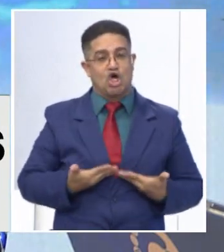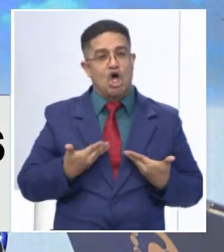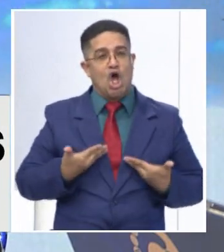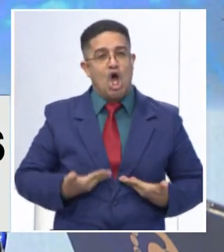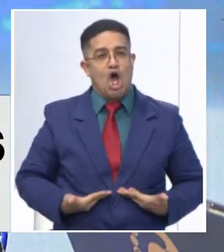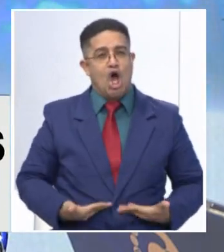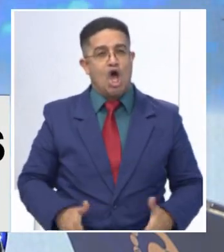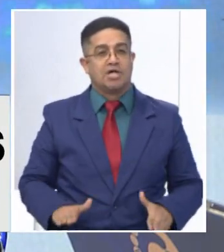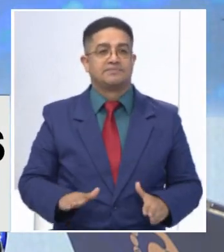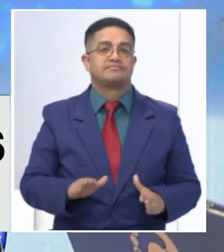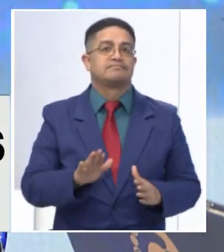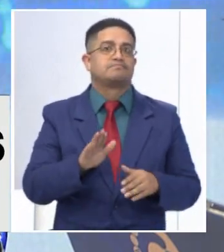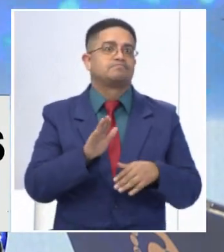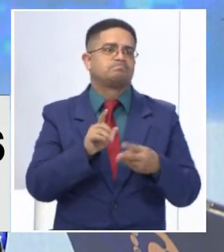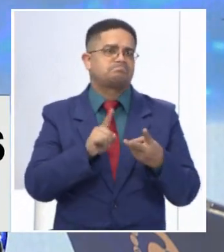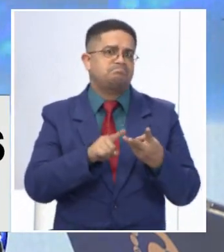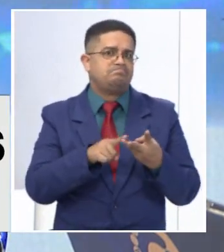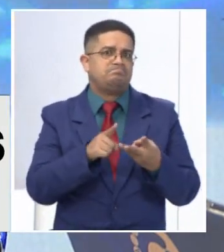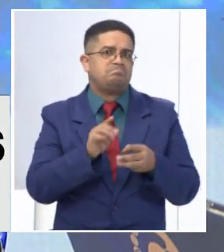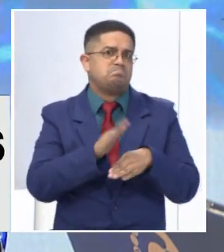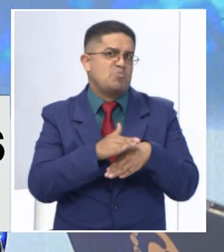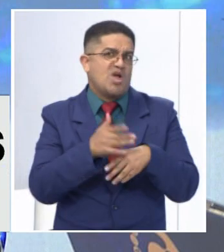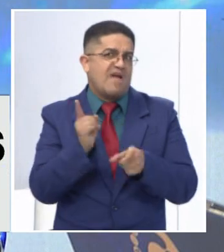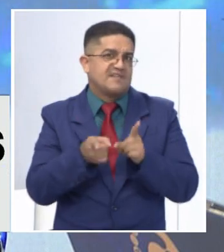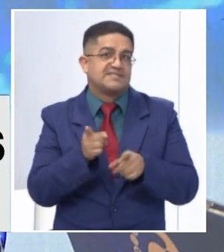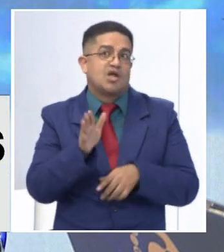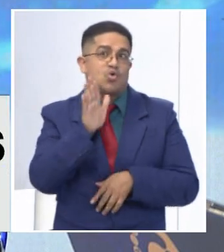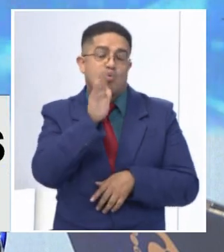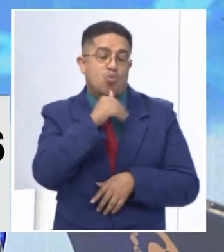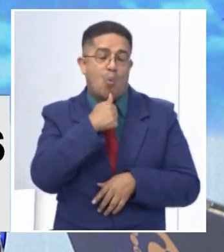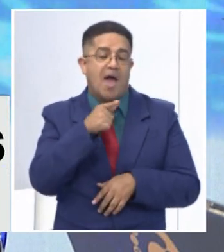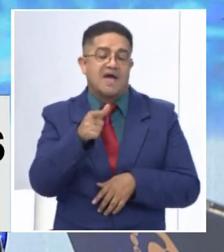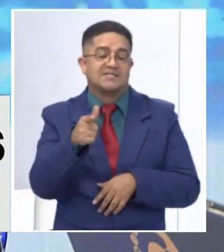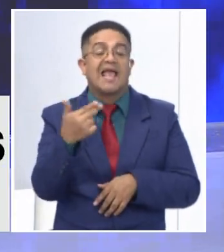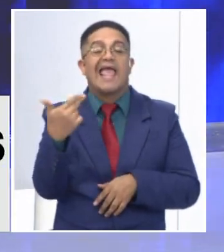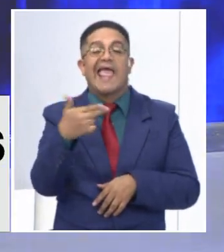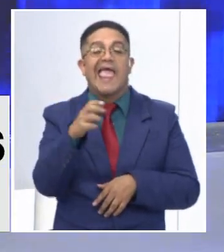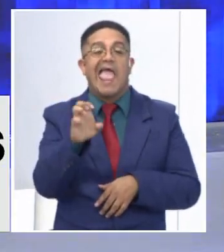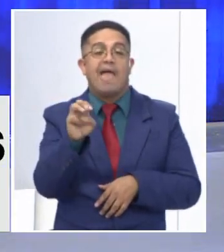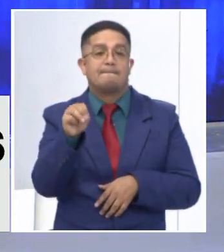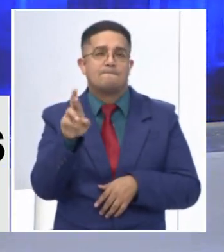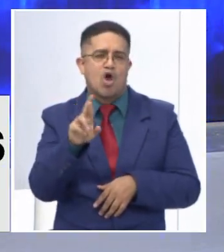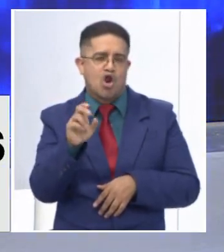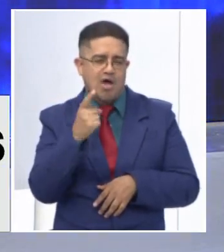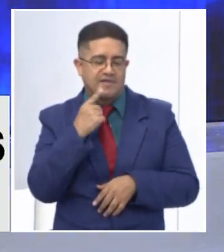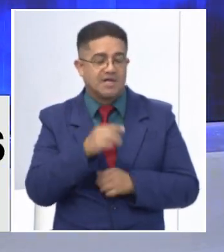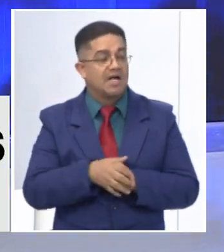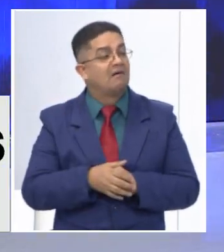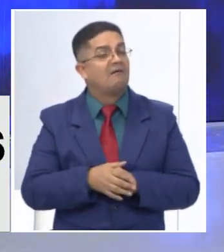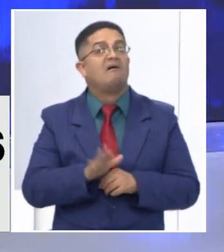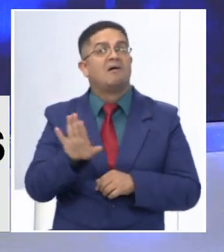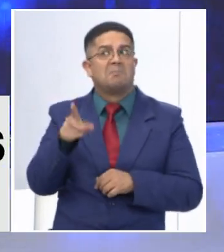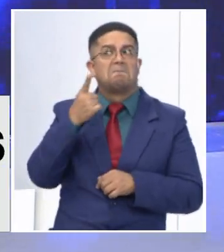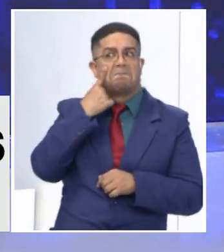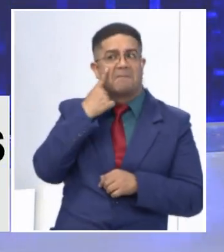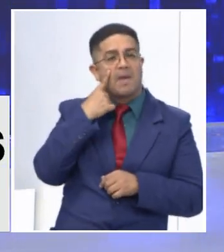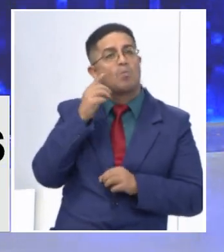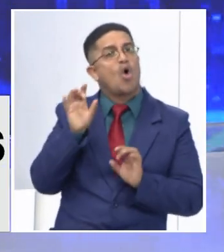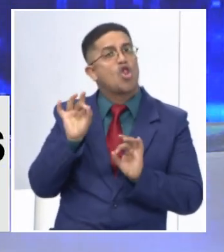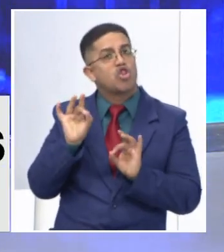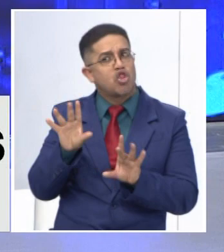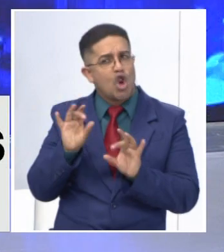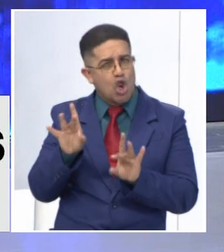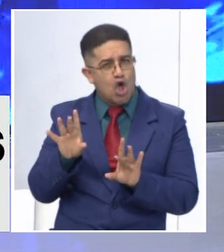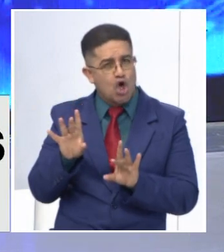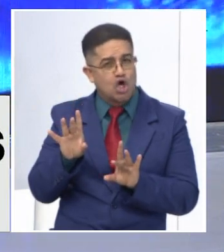por ejemplo, de hemorroides complicadas o de otra enfermedad que se llama fístula. Vemos entonces que el dolor es una de las principales